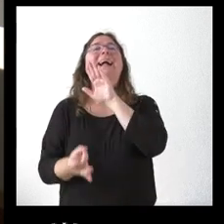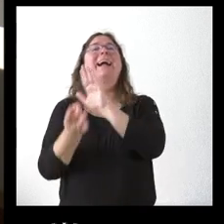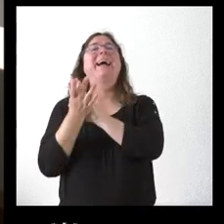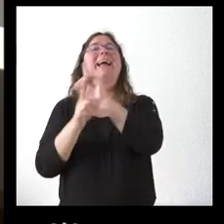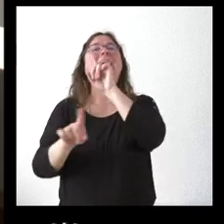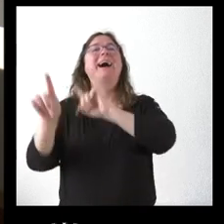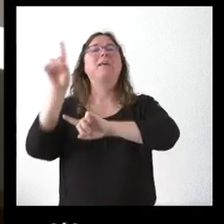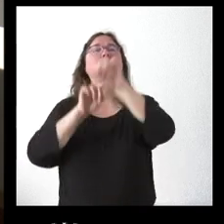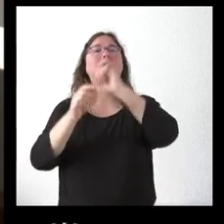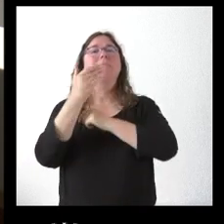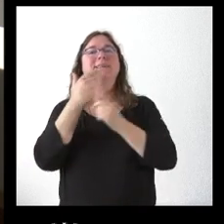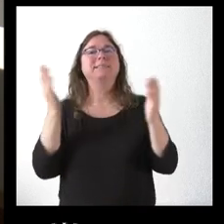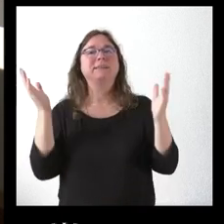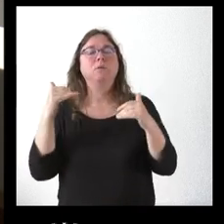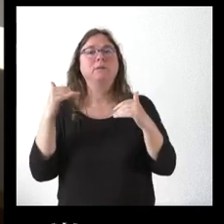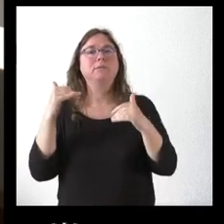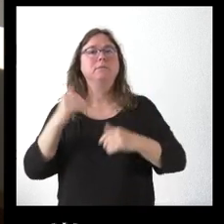los hay. ¿Se ha creado un problema donde no